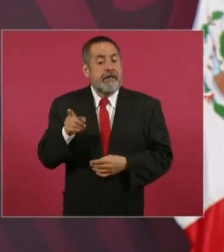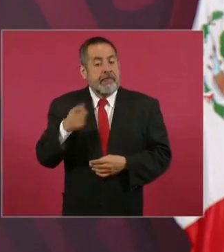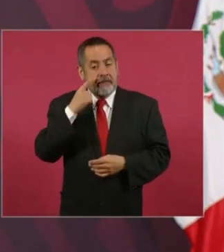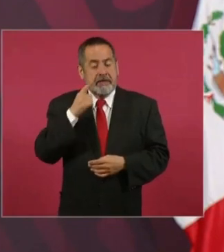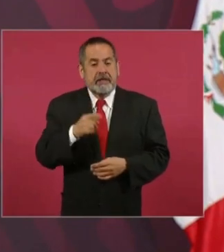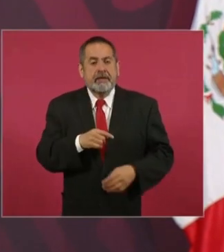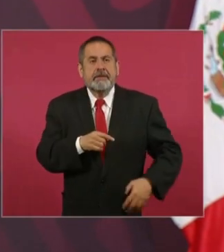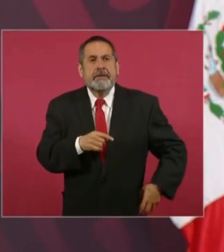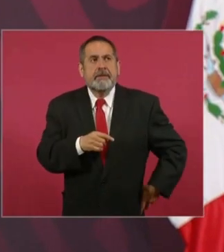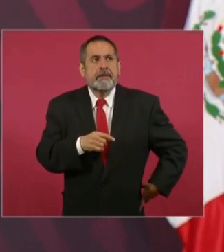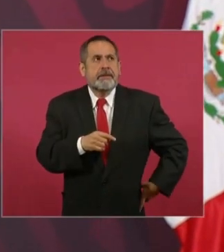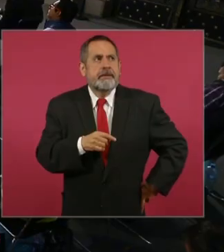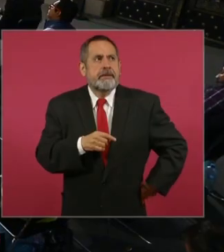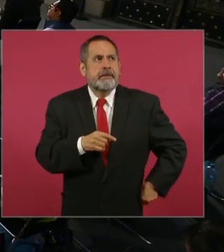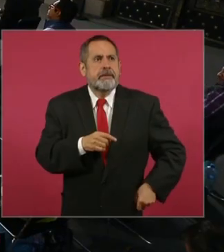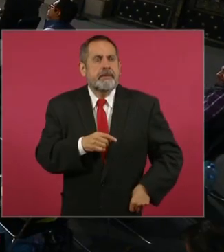cuando